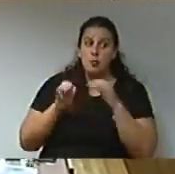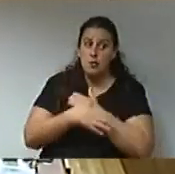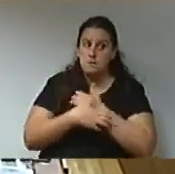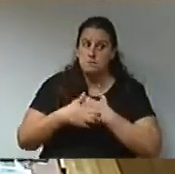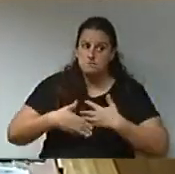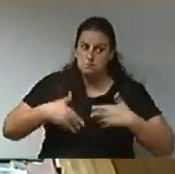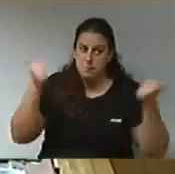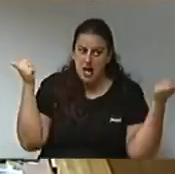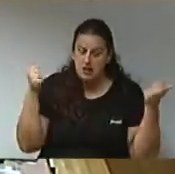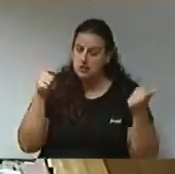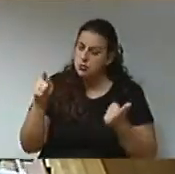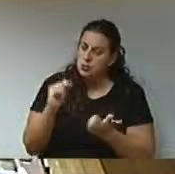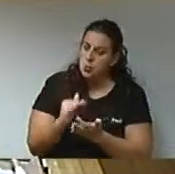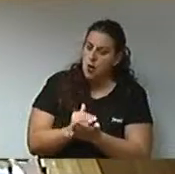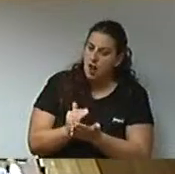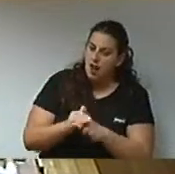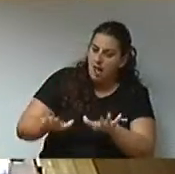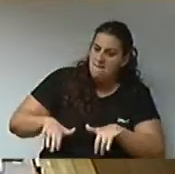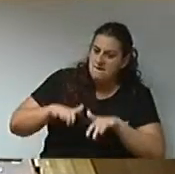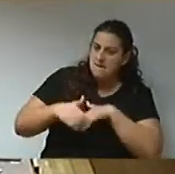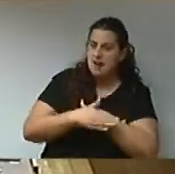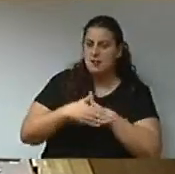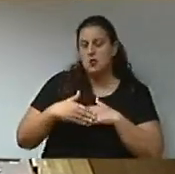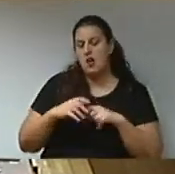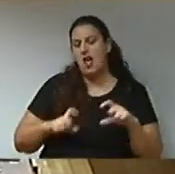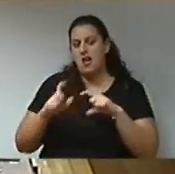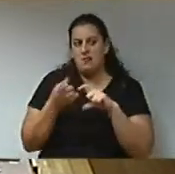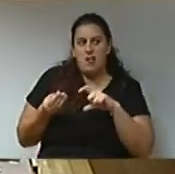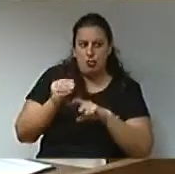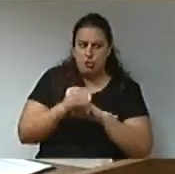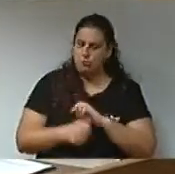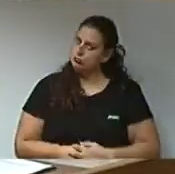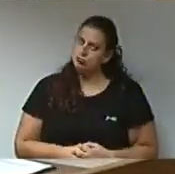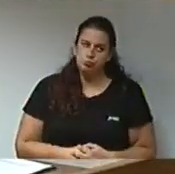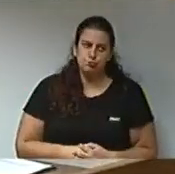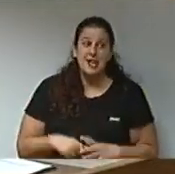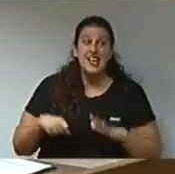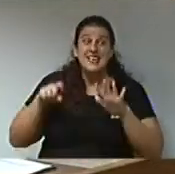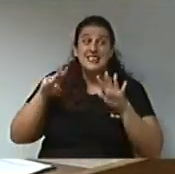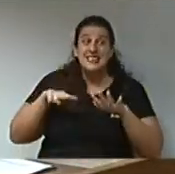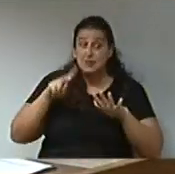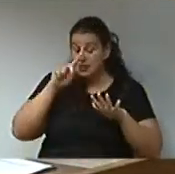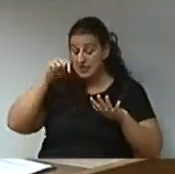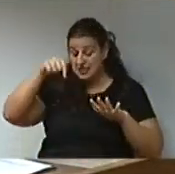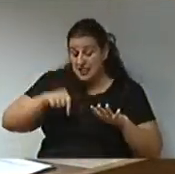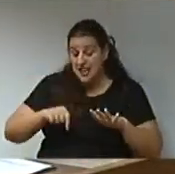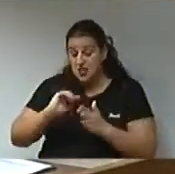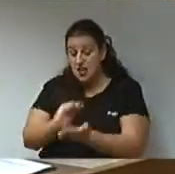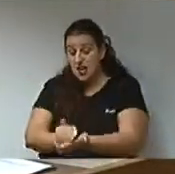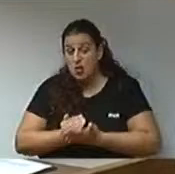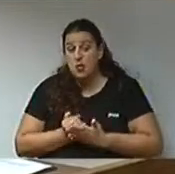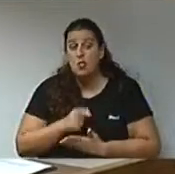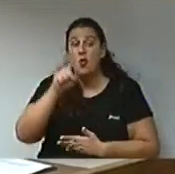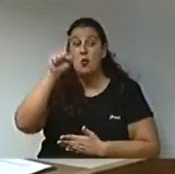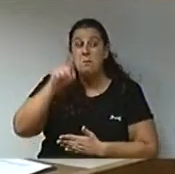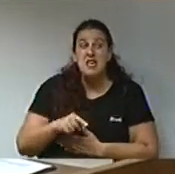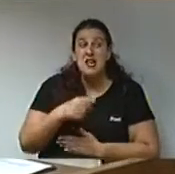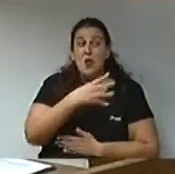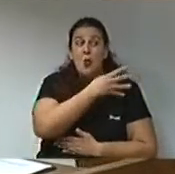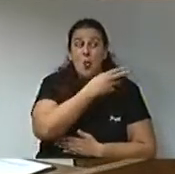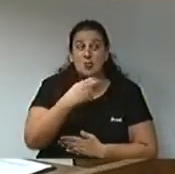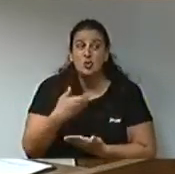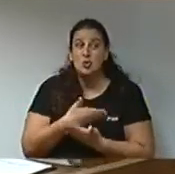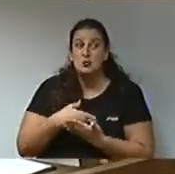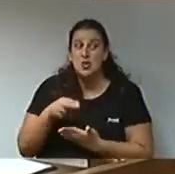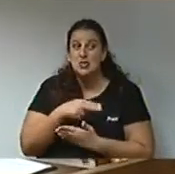estén haciendo caja con la inflación, que en los primeros 7 meses del año han recaudado 1.400 millones de euros de más. Y